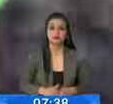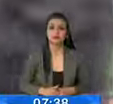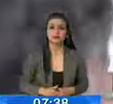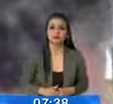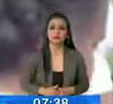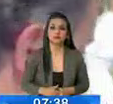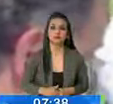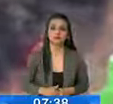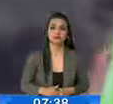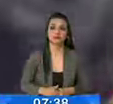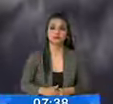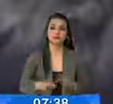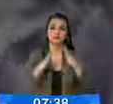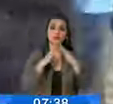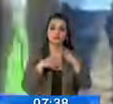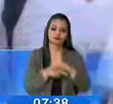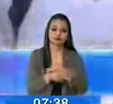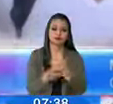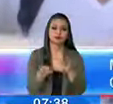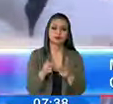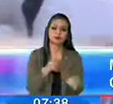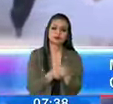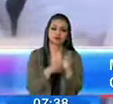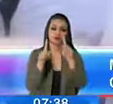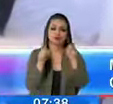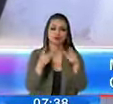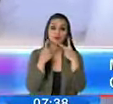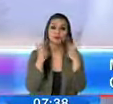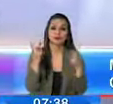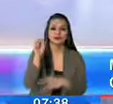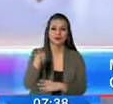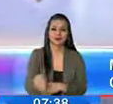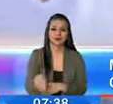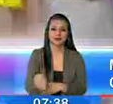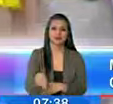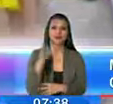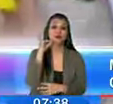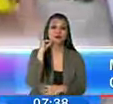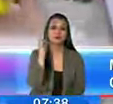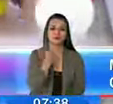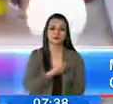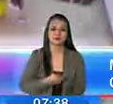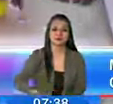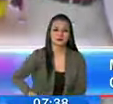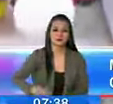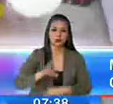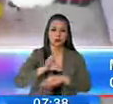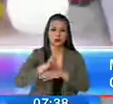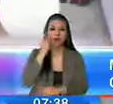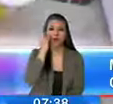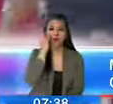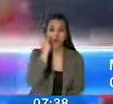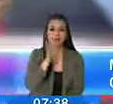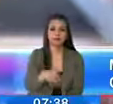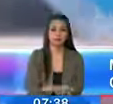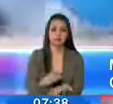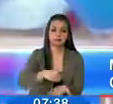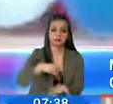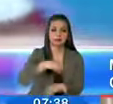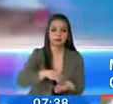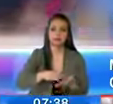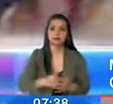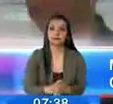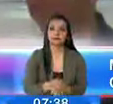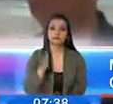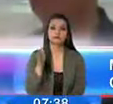A inaugurar viviendas y el apoyo a la consulta popular por el sí llegó a Manabí la vicepresidenta de la República, María Alejandra Vicuña. Su